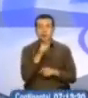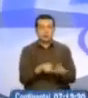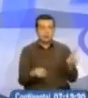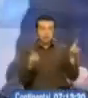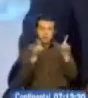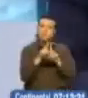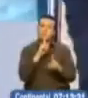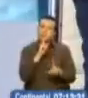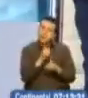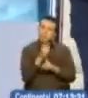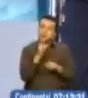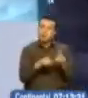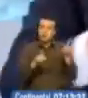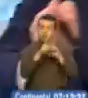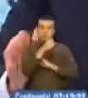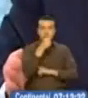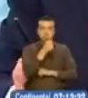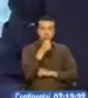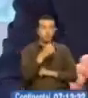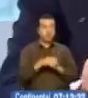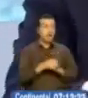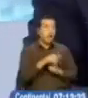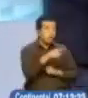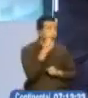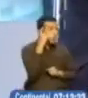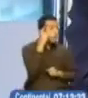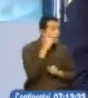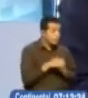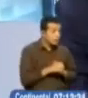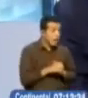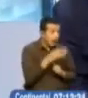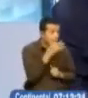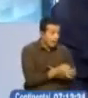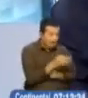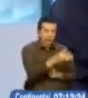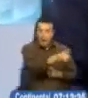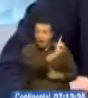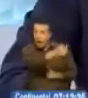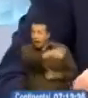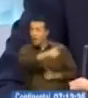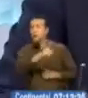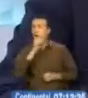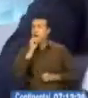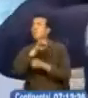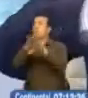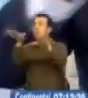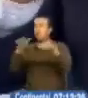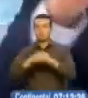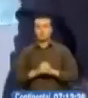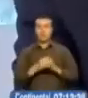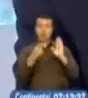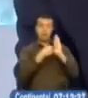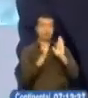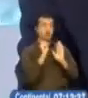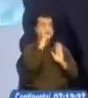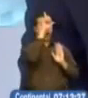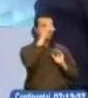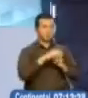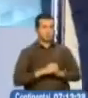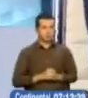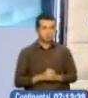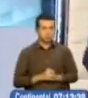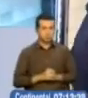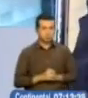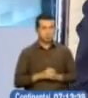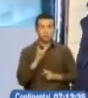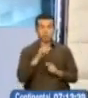es verdad, porque si no estamos en un estado de opinión. Entonces, vamos a lo siguiente, por ejemplo. En el Ecuador hay una carga tributaria alta, se dice. Y los